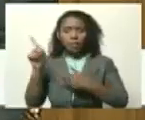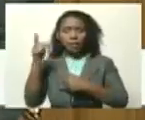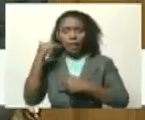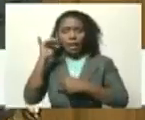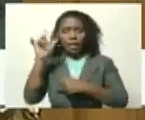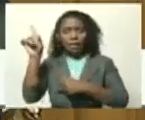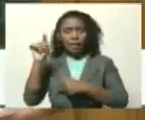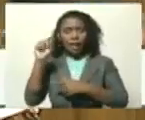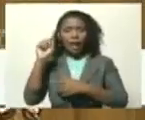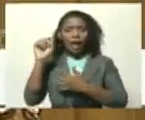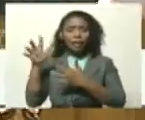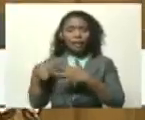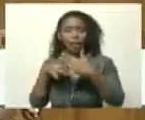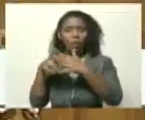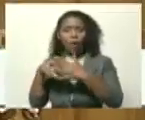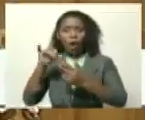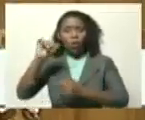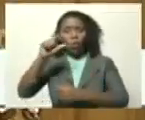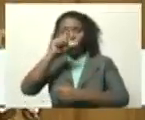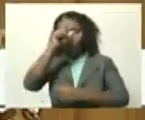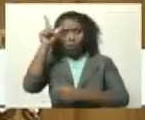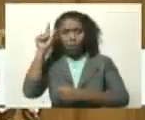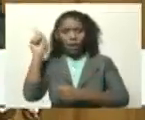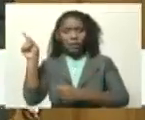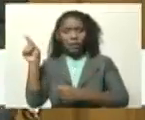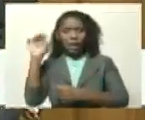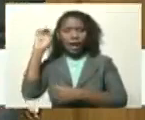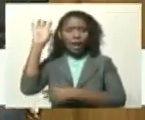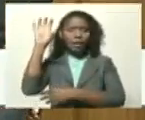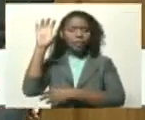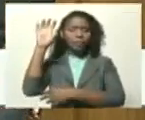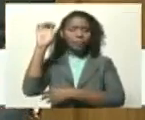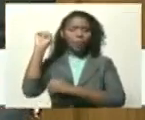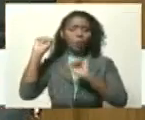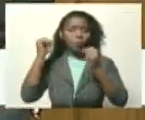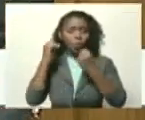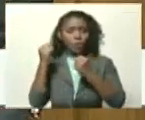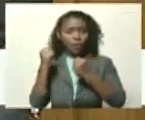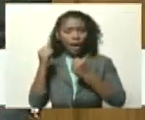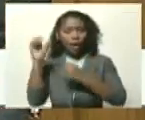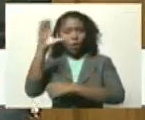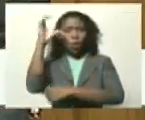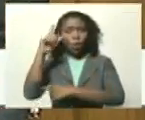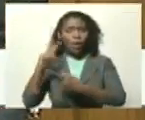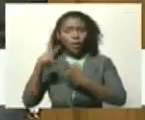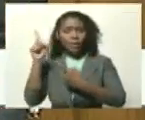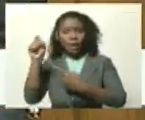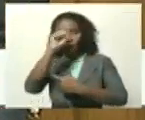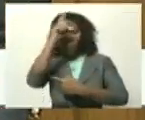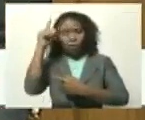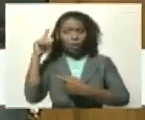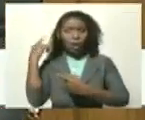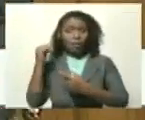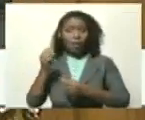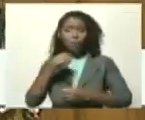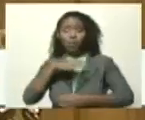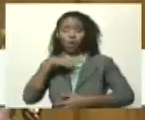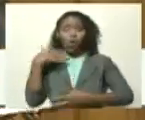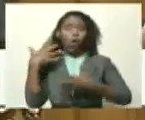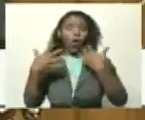Nueva York. Pregúntale a Julio Borges por la quinta que tiene en Bogotá. Pregúntale a Leopoldo López por la vida de multimillonario que